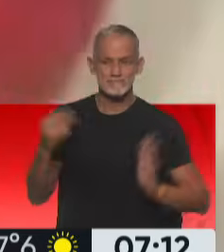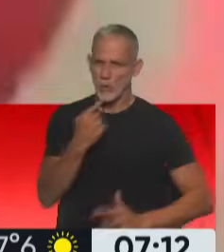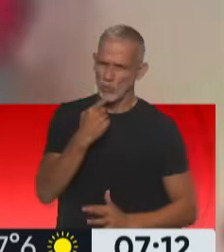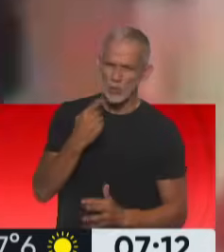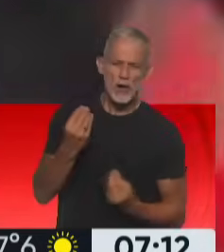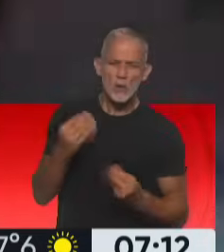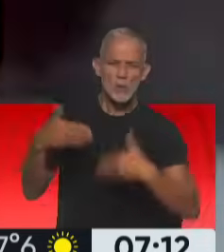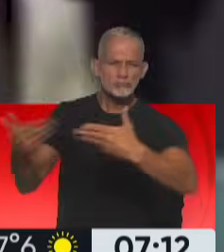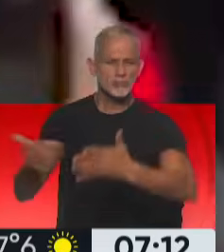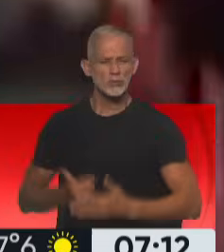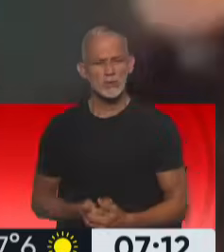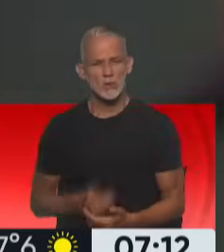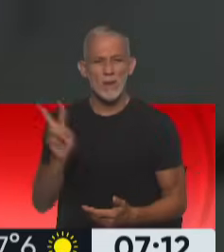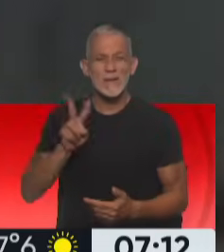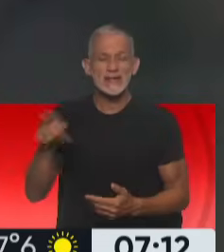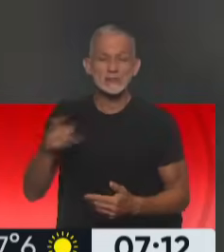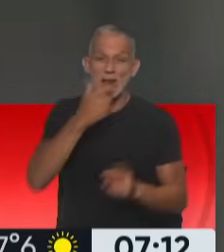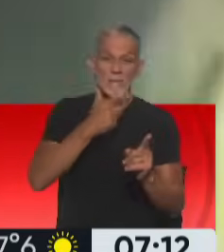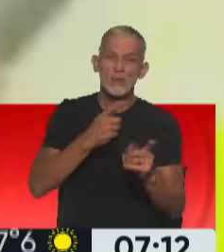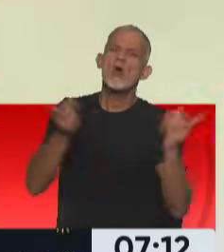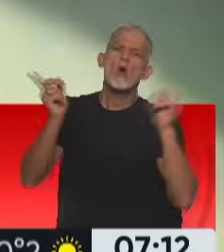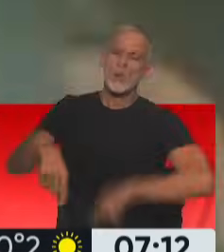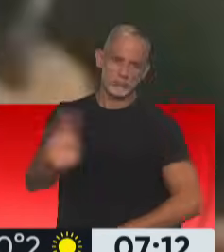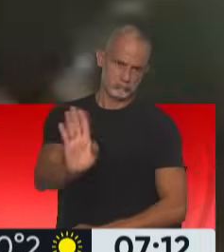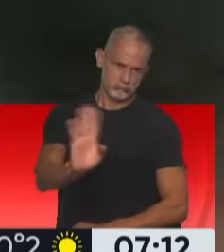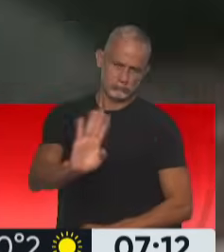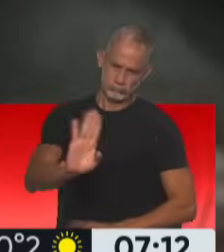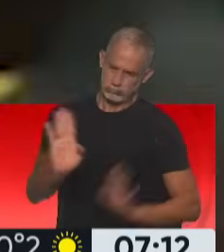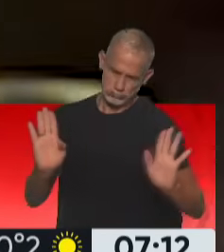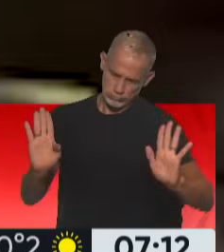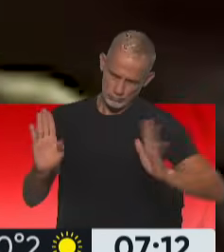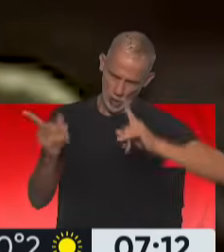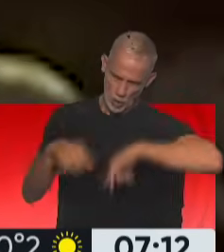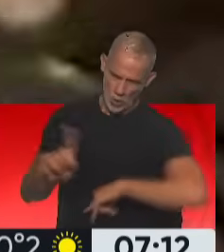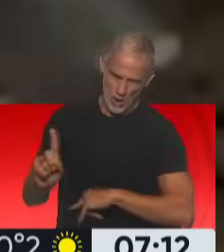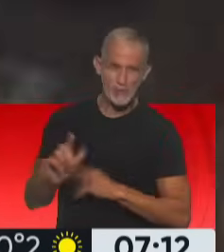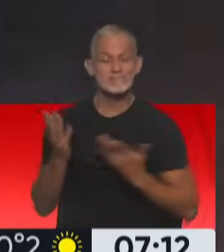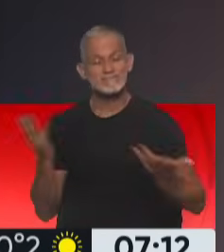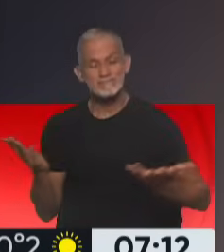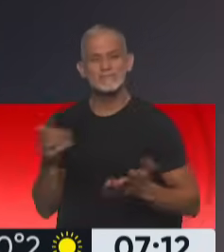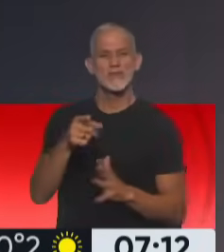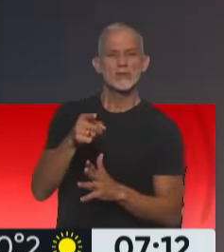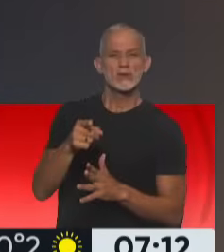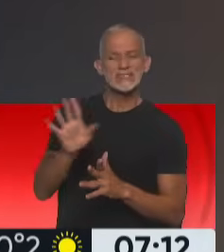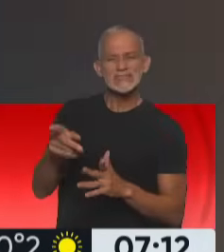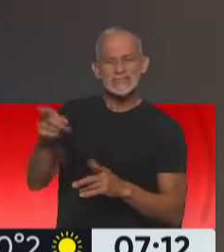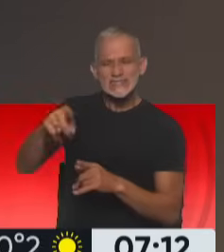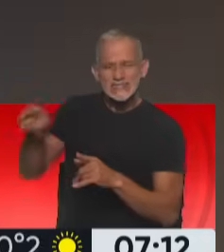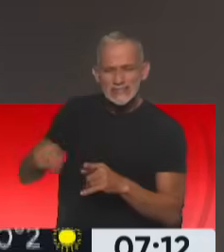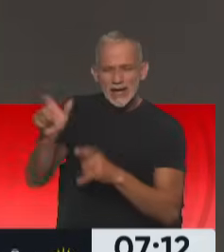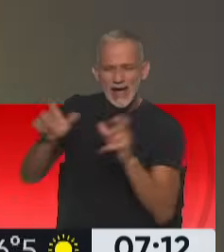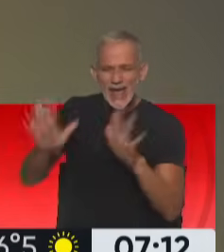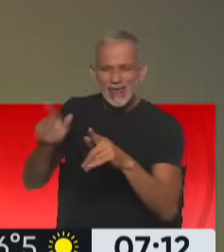bien qué va a pasar. Nicolás Maduro no va a volver, no debe volver, y tal vez ellos deberían ir a acompañarlo en algún